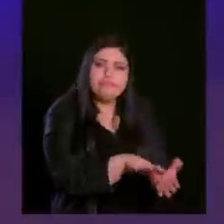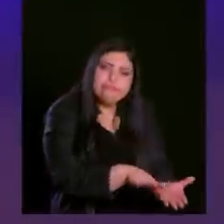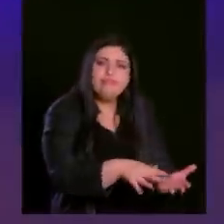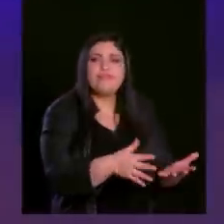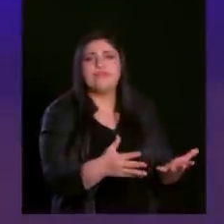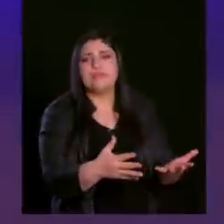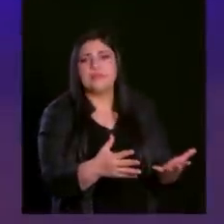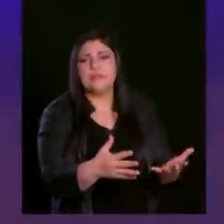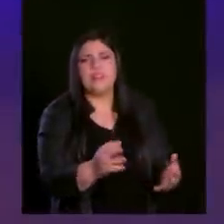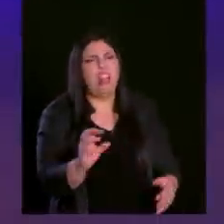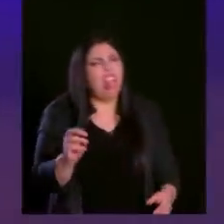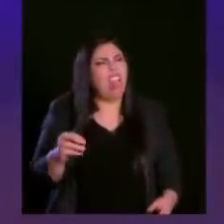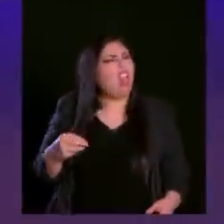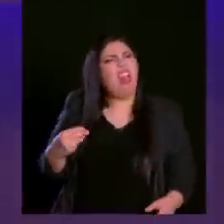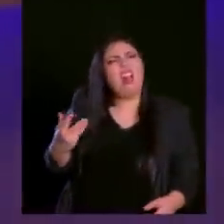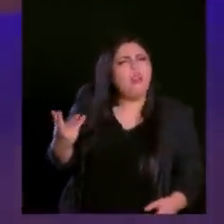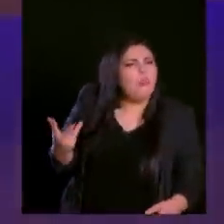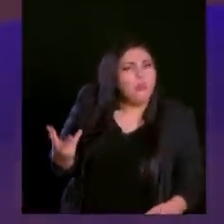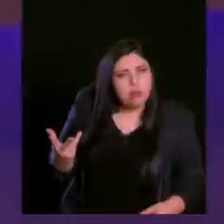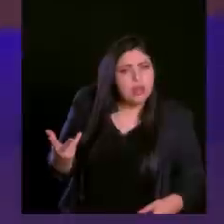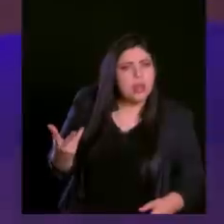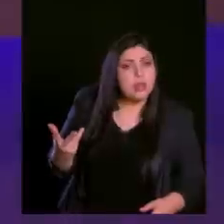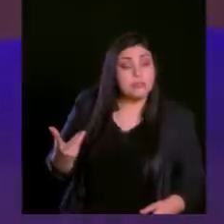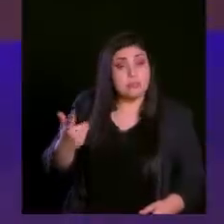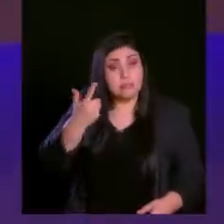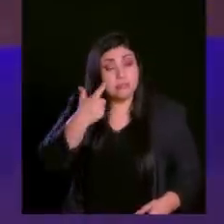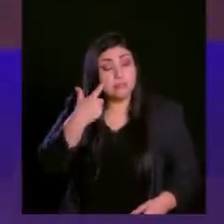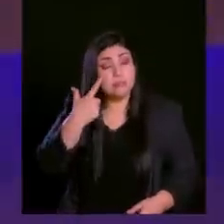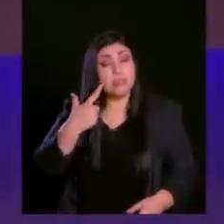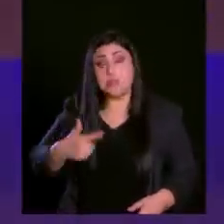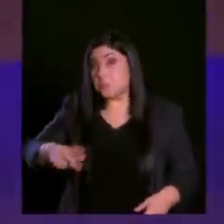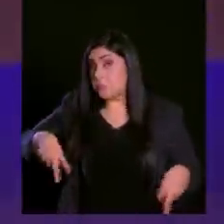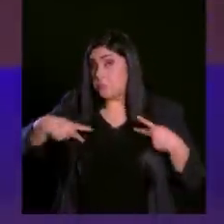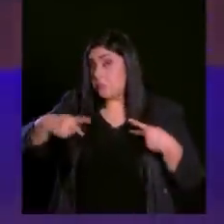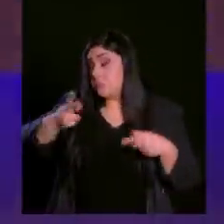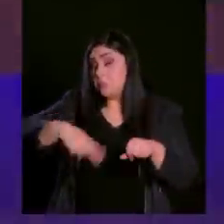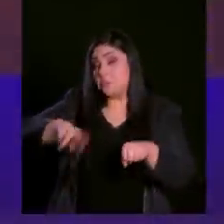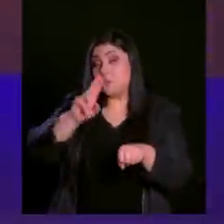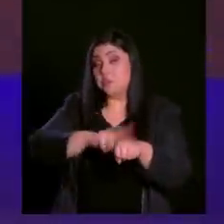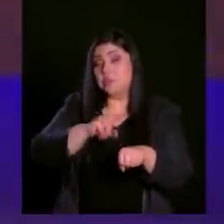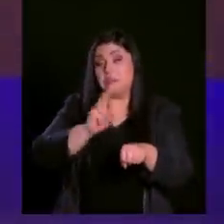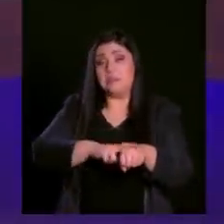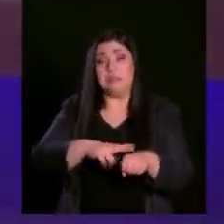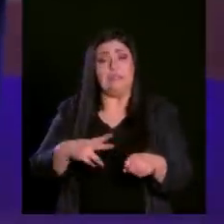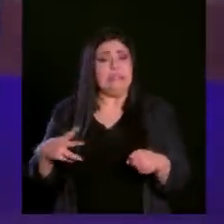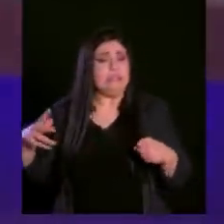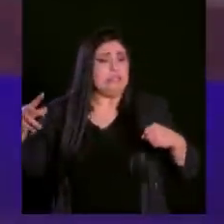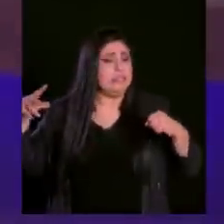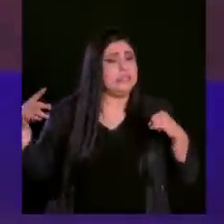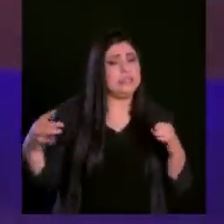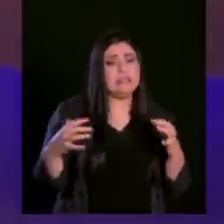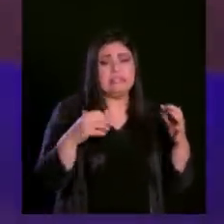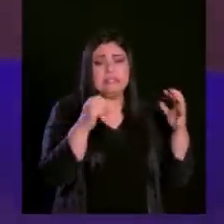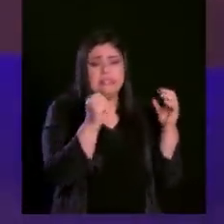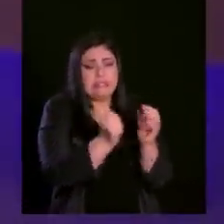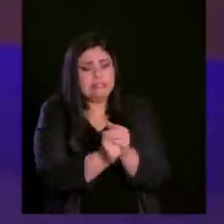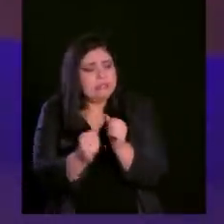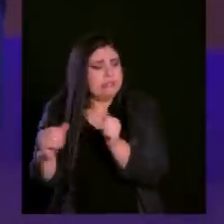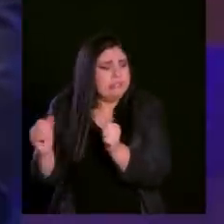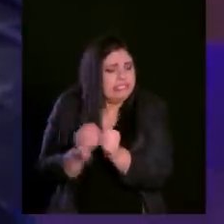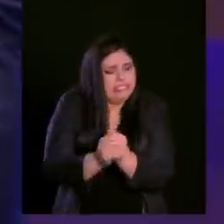y persecución dos cosas fuertes que nos toca que vivir ahora mire esa batalla ya es interna ahí no aparece el